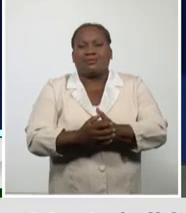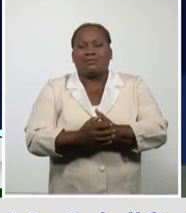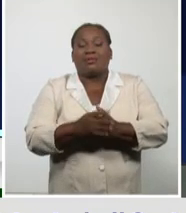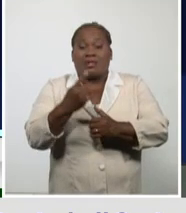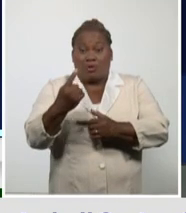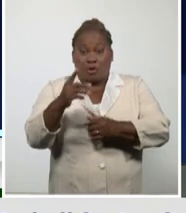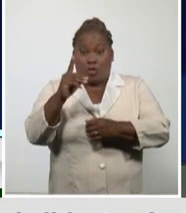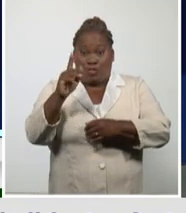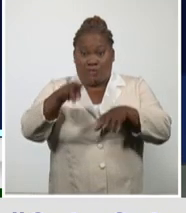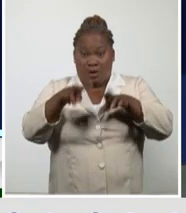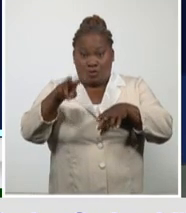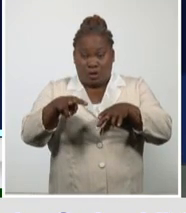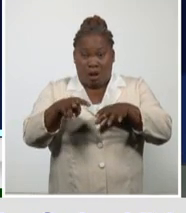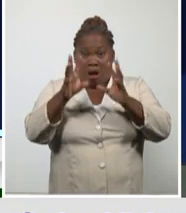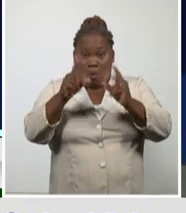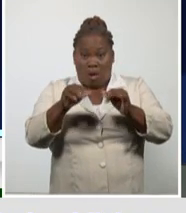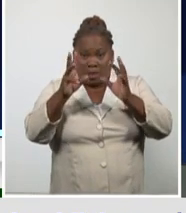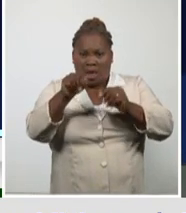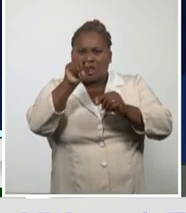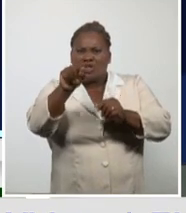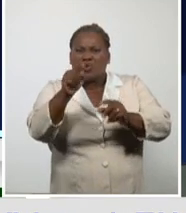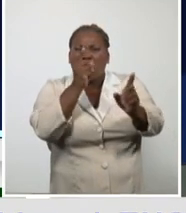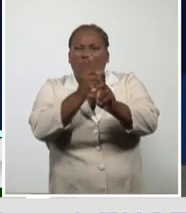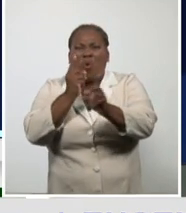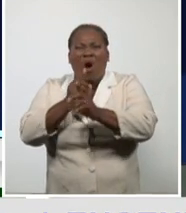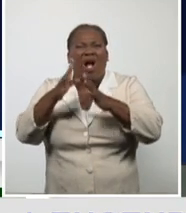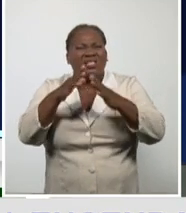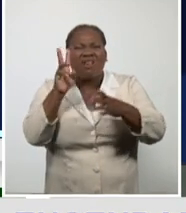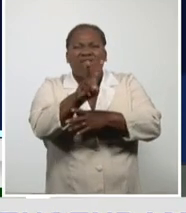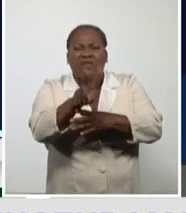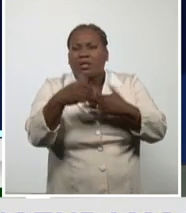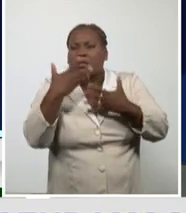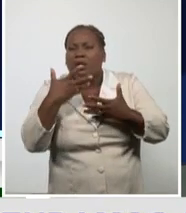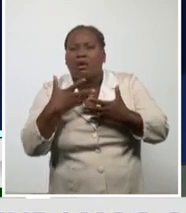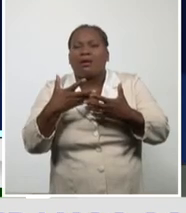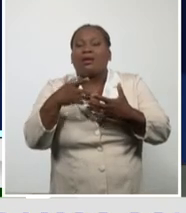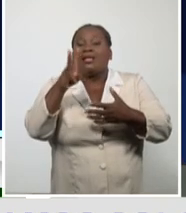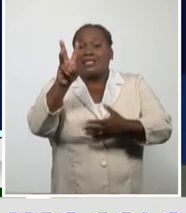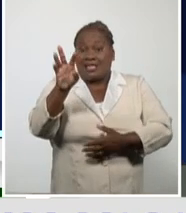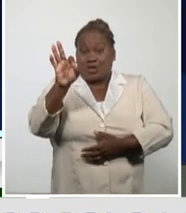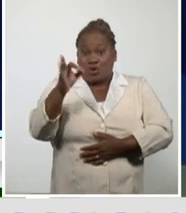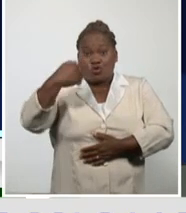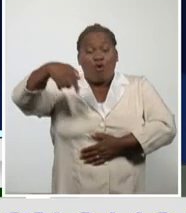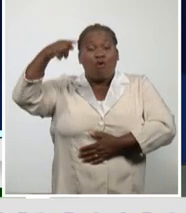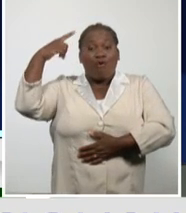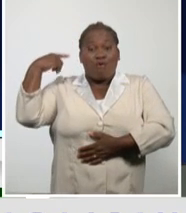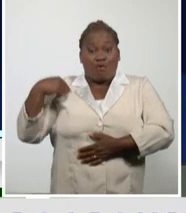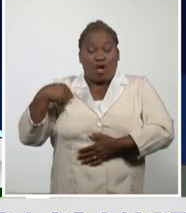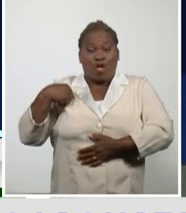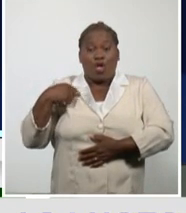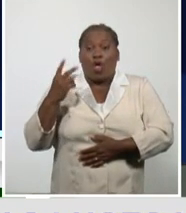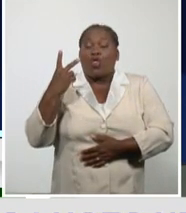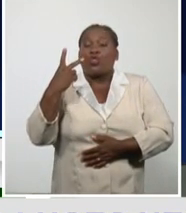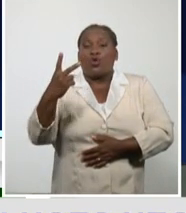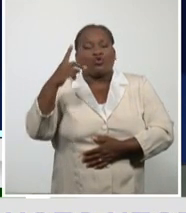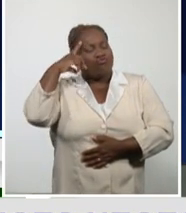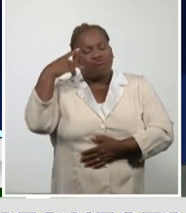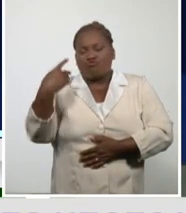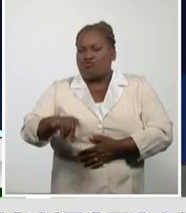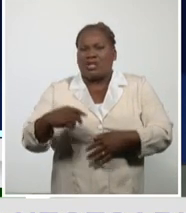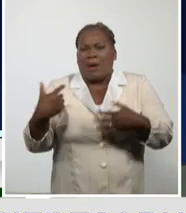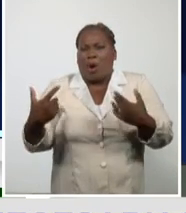la encuesta epidemiológica que se realiza. De los 38 de ayer, en 2 no se precisa la fuente de